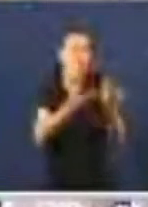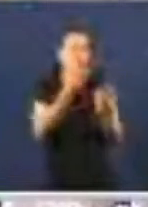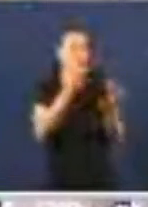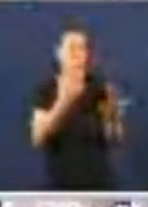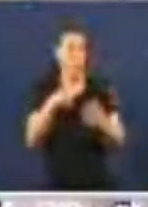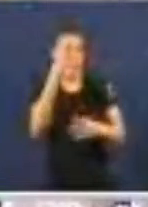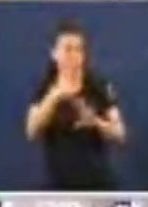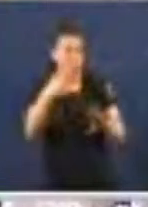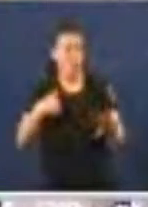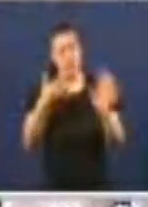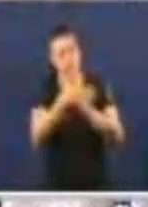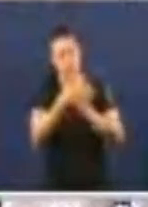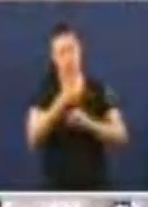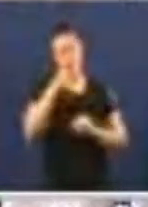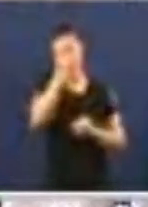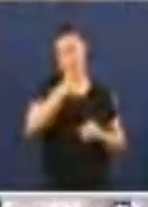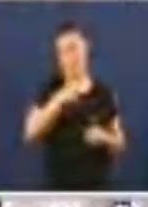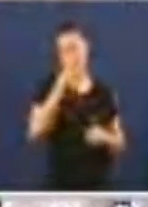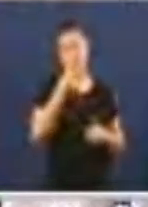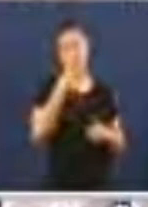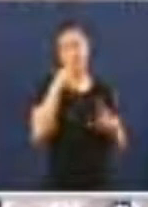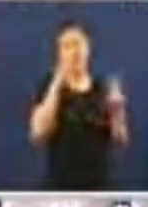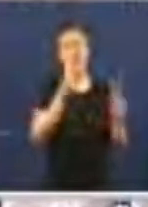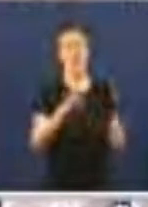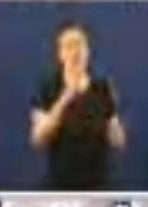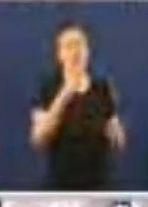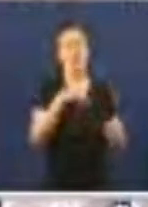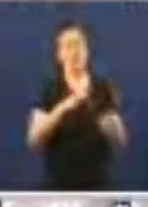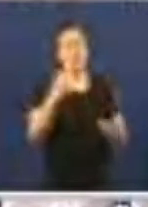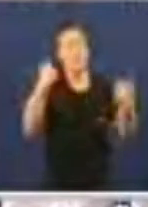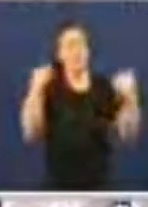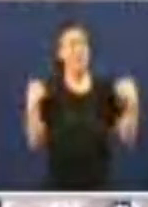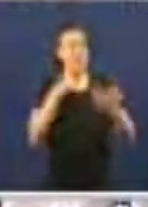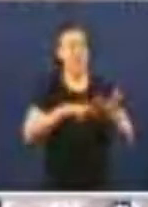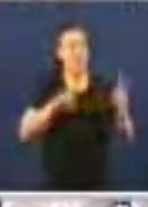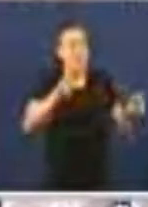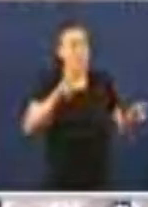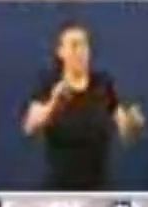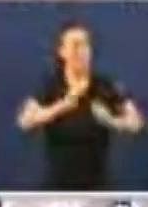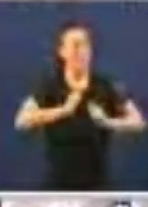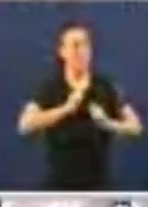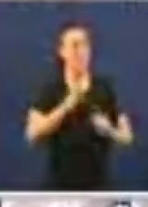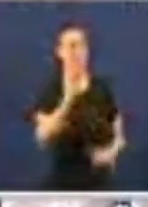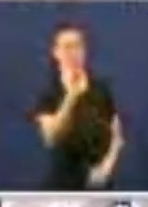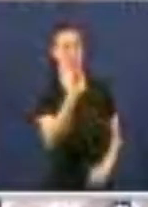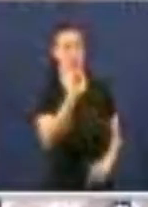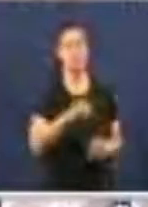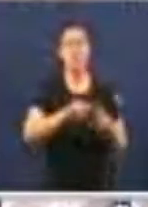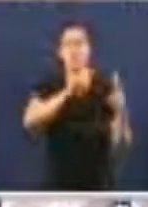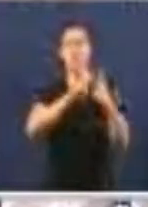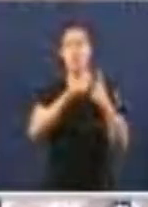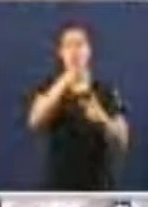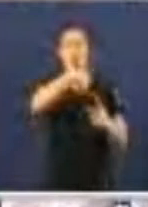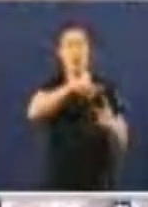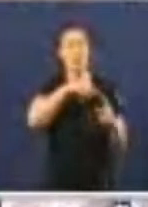de novas competencias para Galiza, o seu resultado, cero. Segundo, somos unha comunidade que é